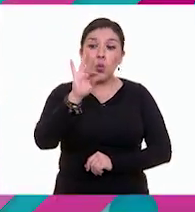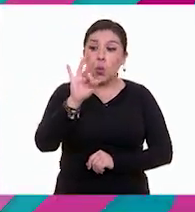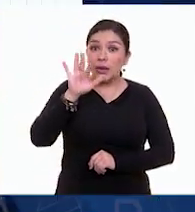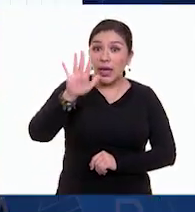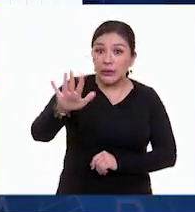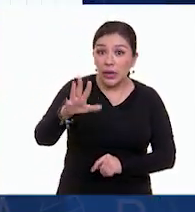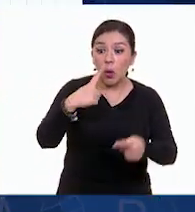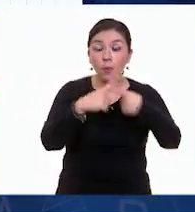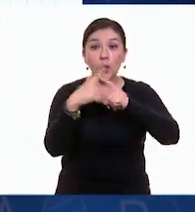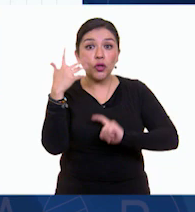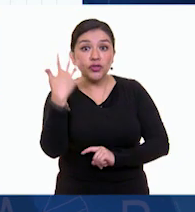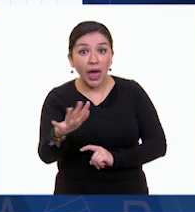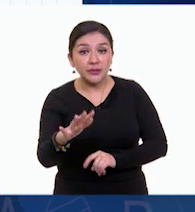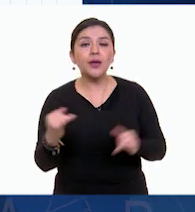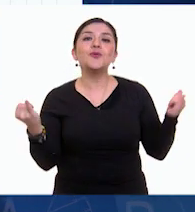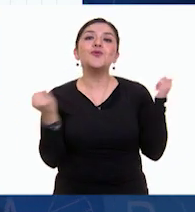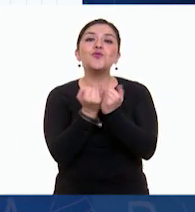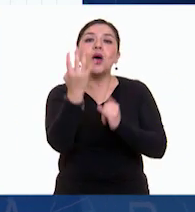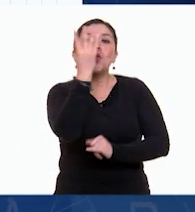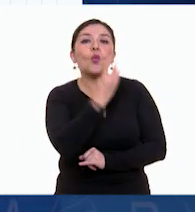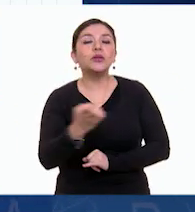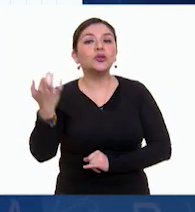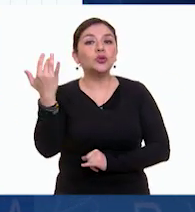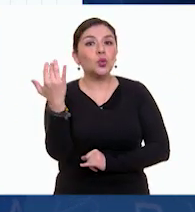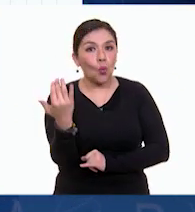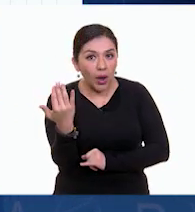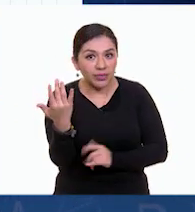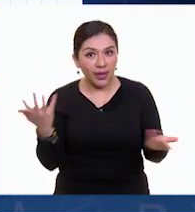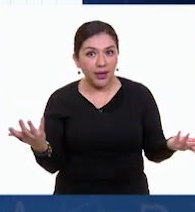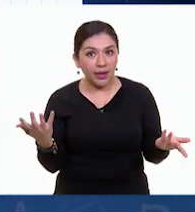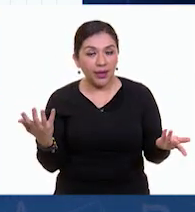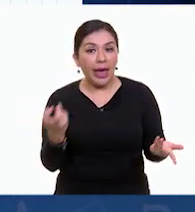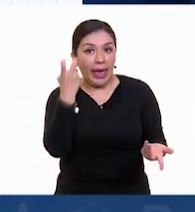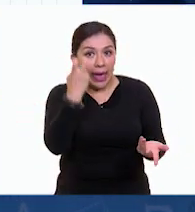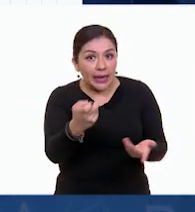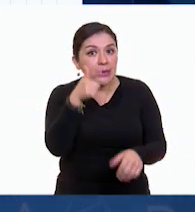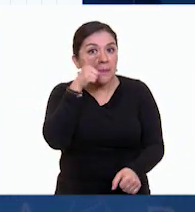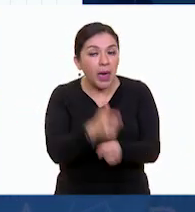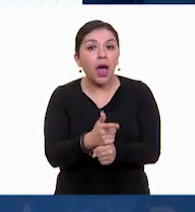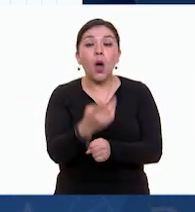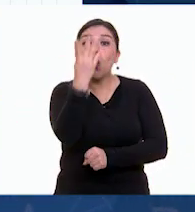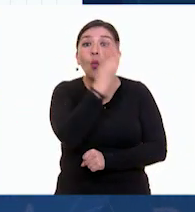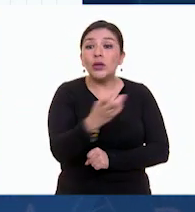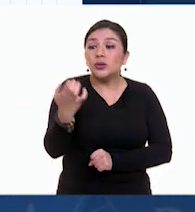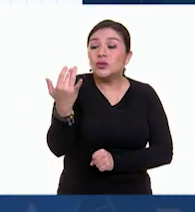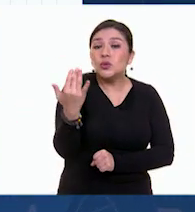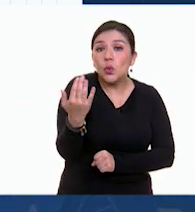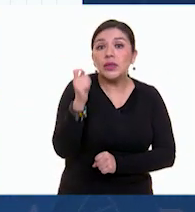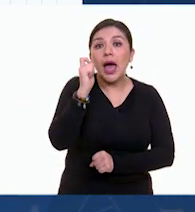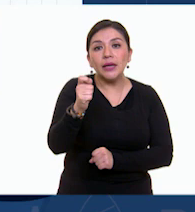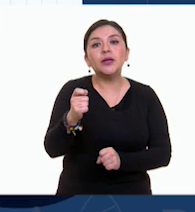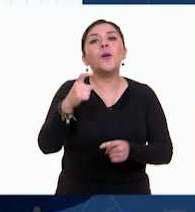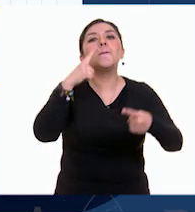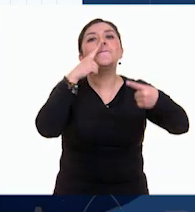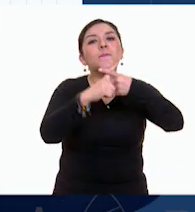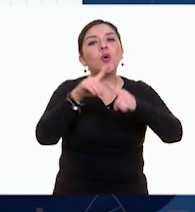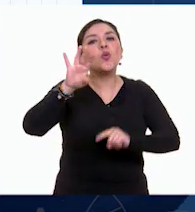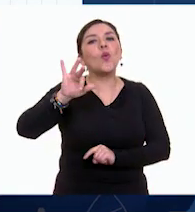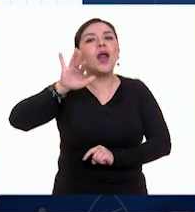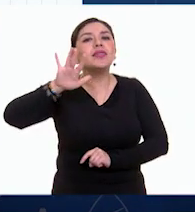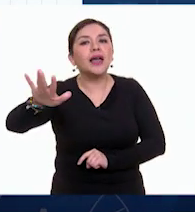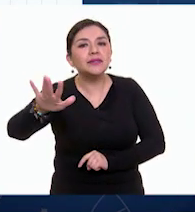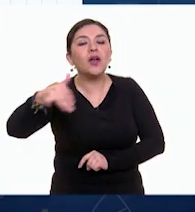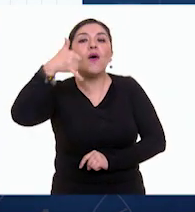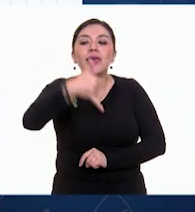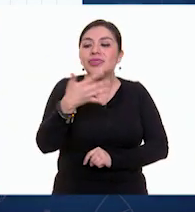45 por 10 es igual a 450. Por lo tanto, 450 es un múltiplo de